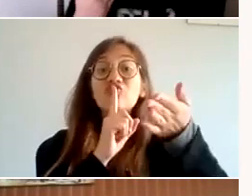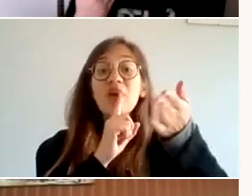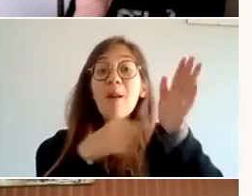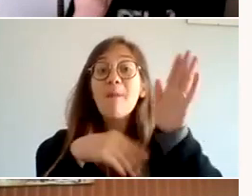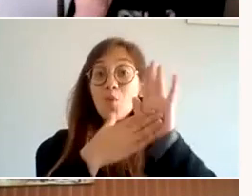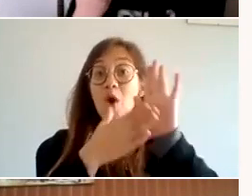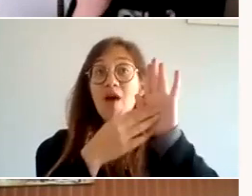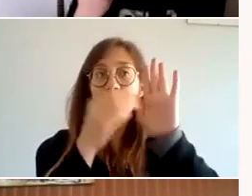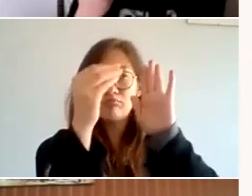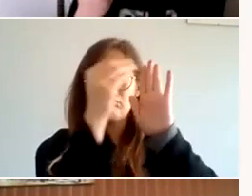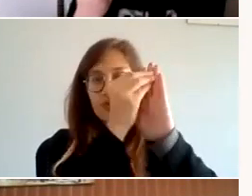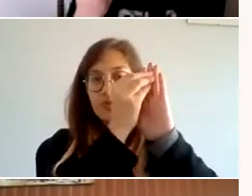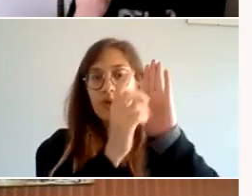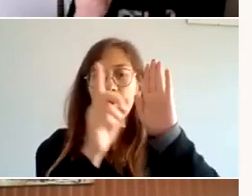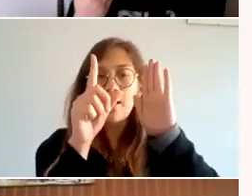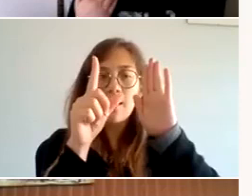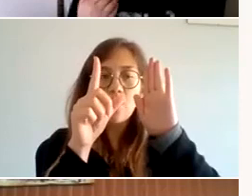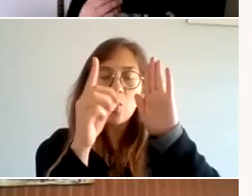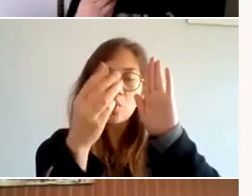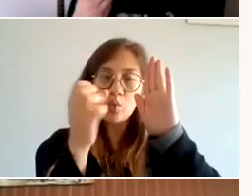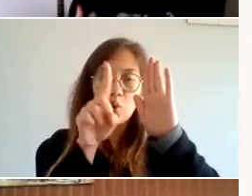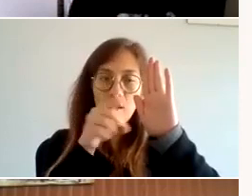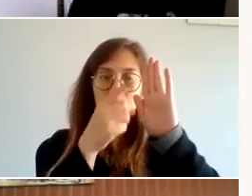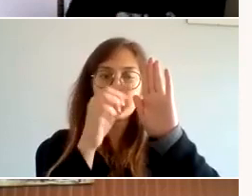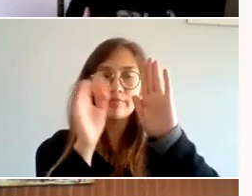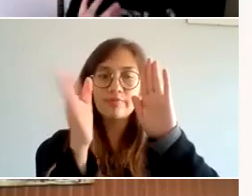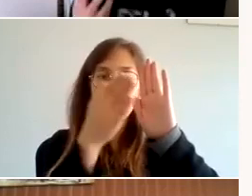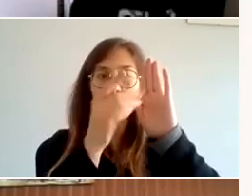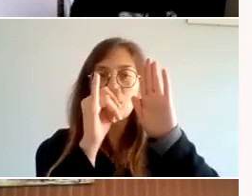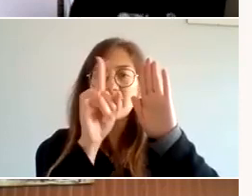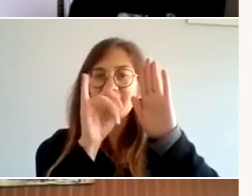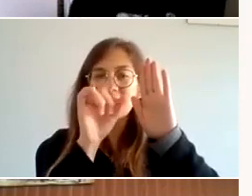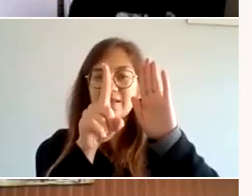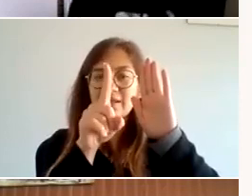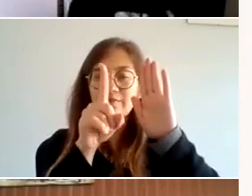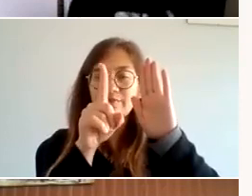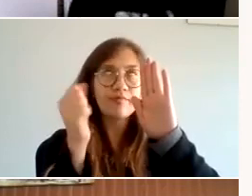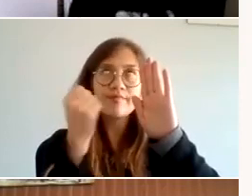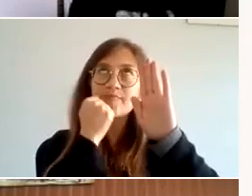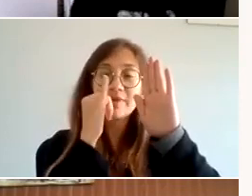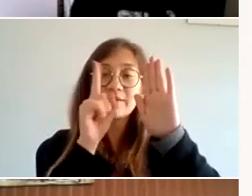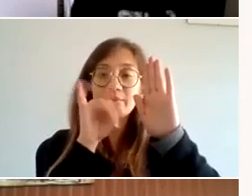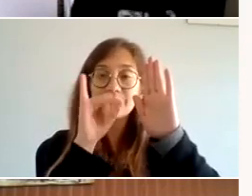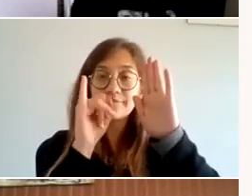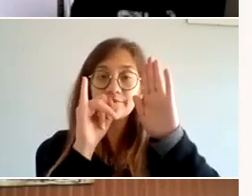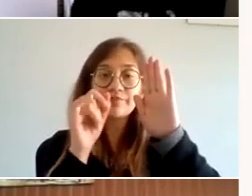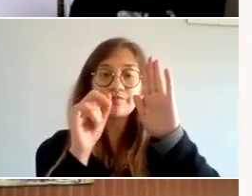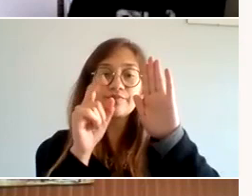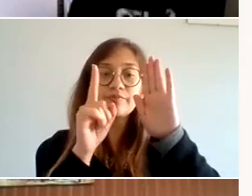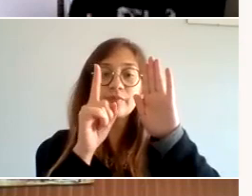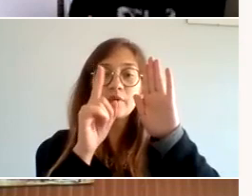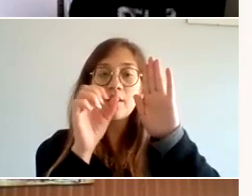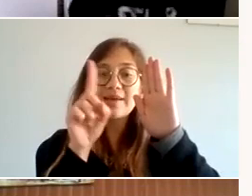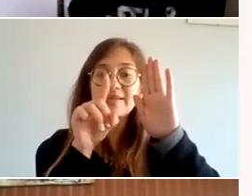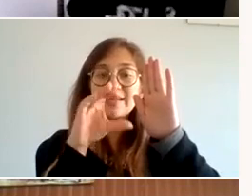eh, científicos o investigadores mucho más expertos opinaron sobre los textos que fueron incluidos ahí,